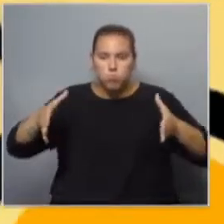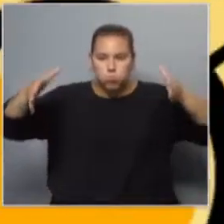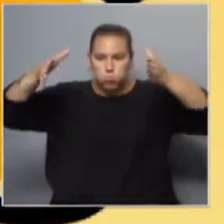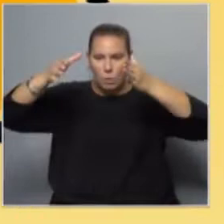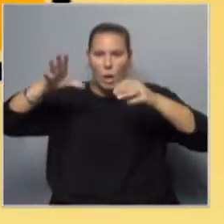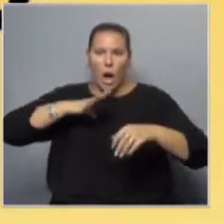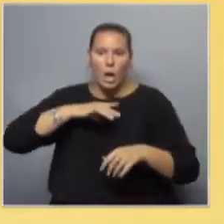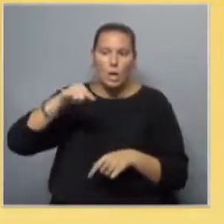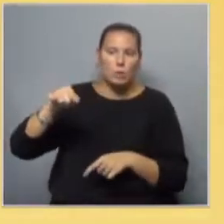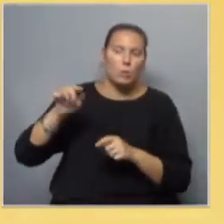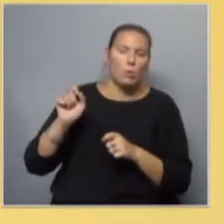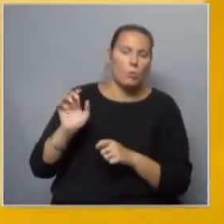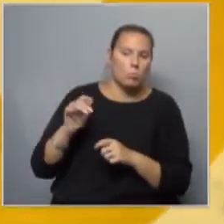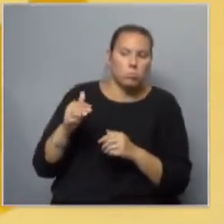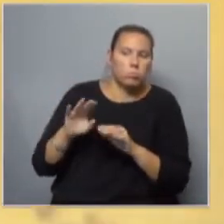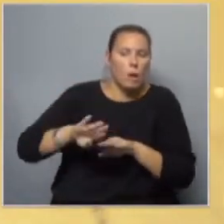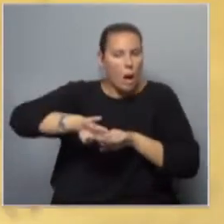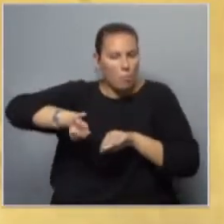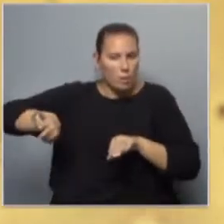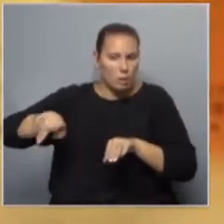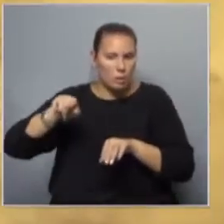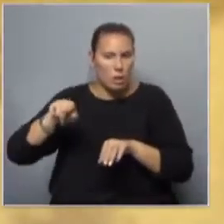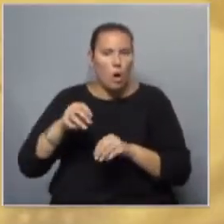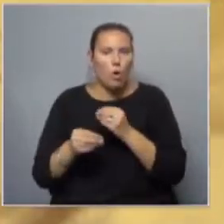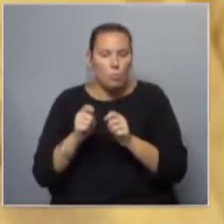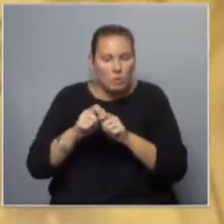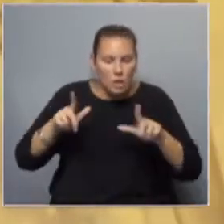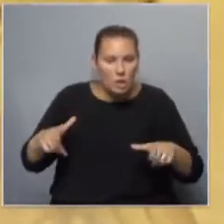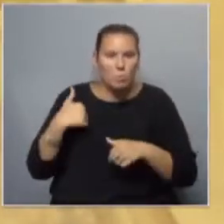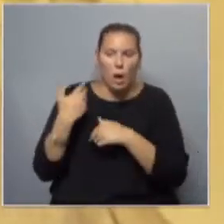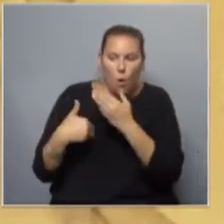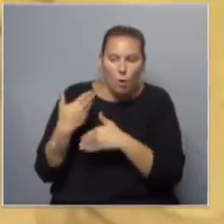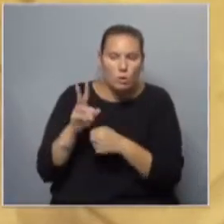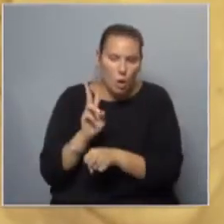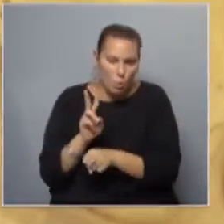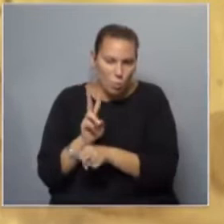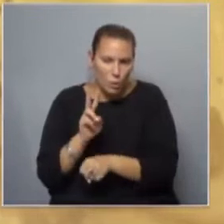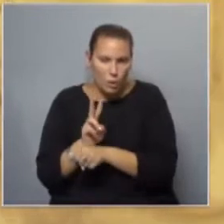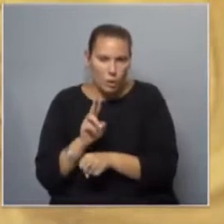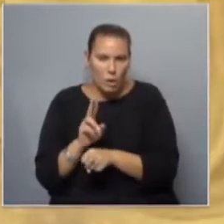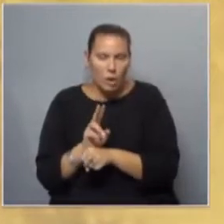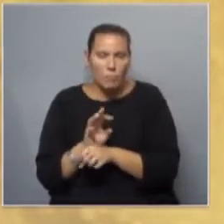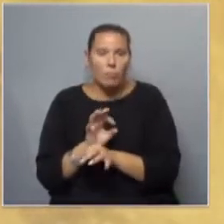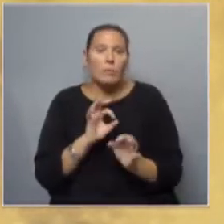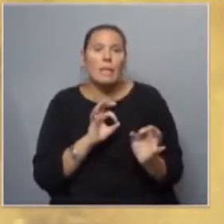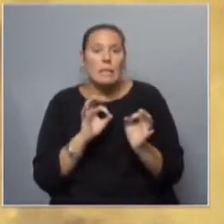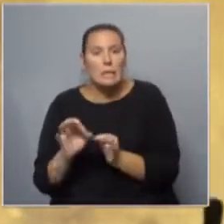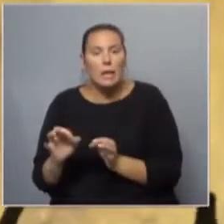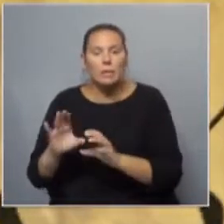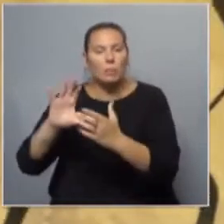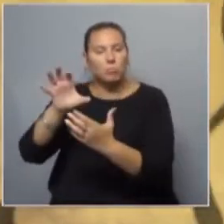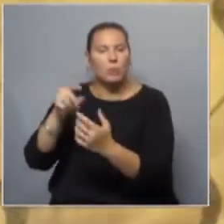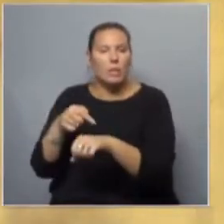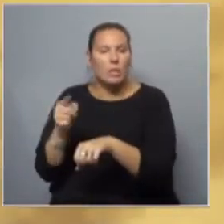ya pasa a depender de cómo se desinfecta o se mantiene. Sí, de alguna manera llega hasta el medidor. Exactamente,